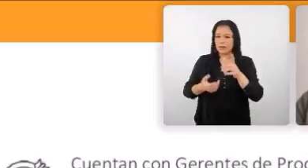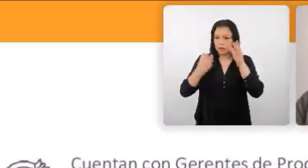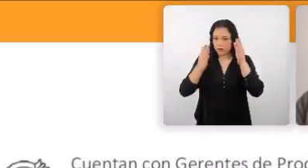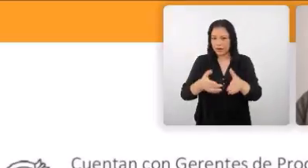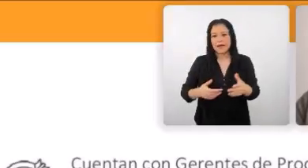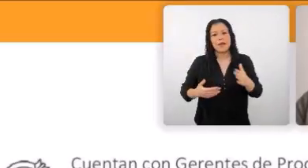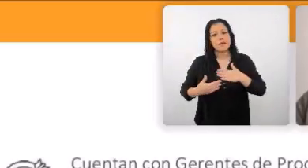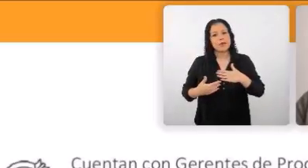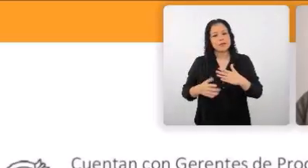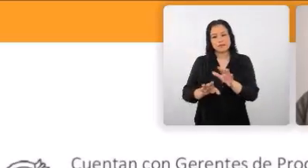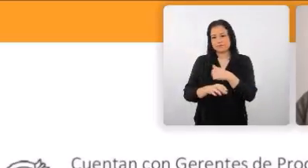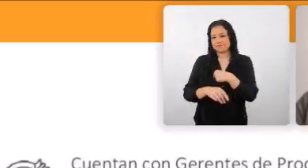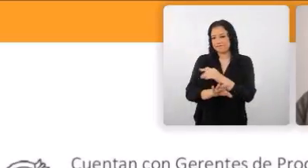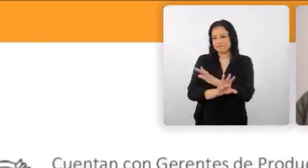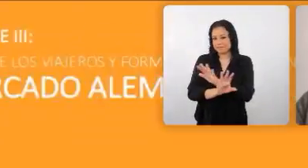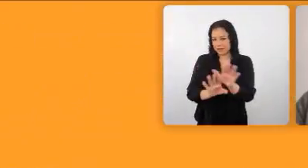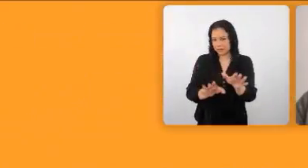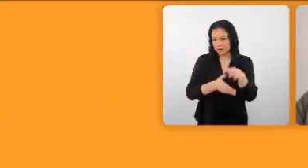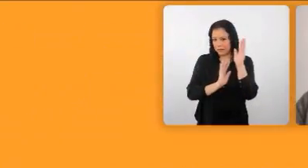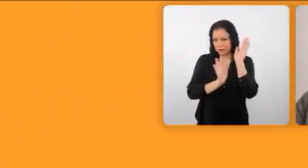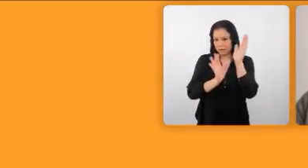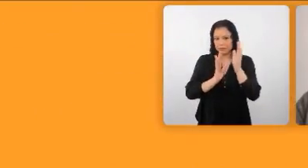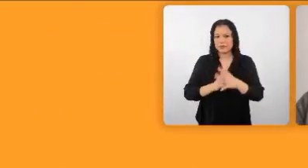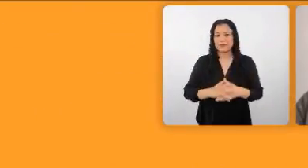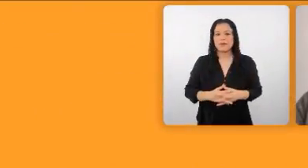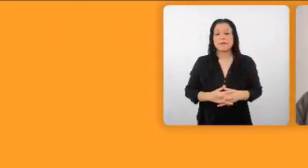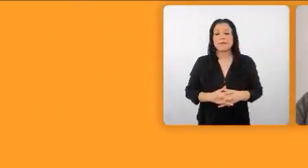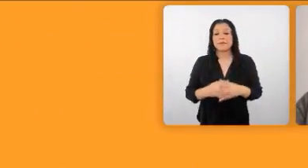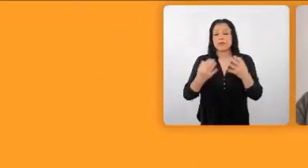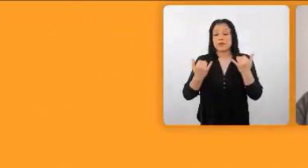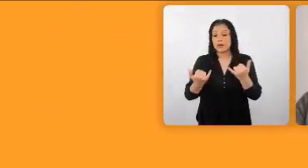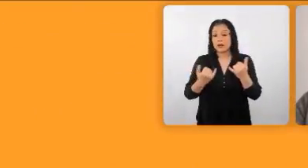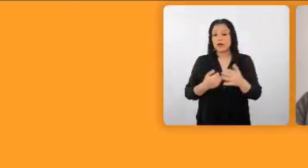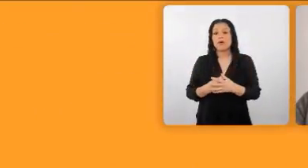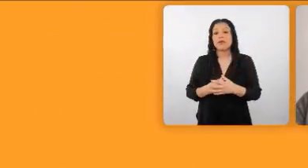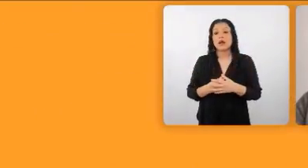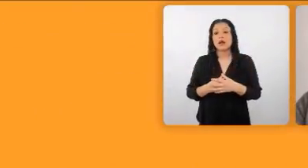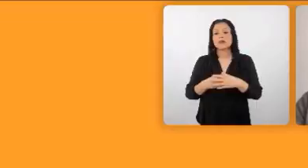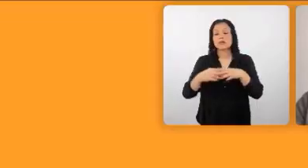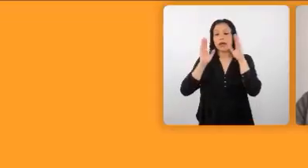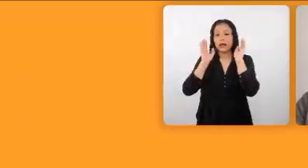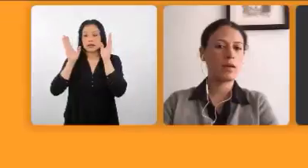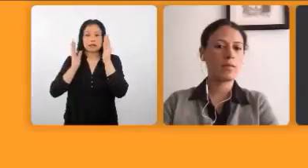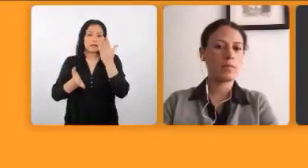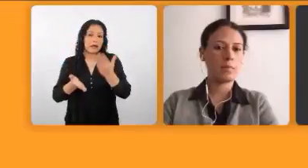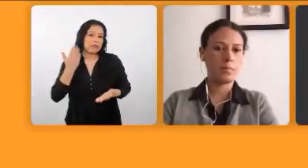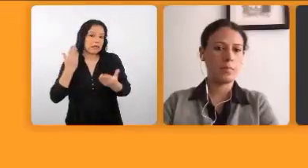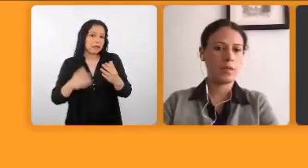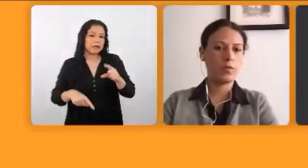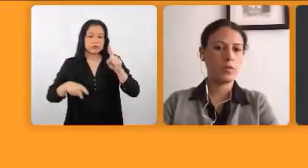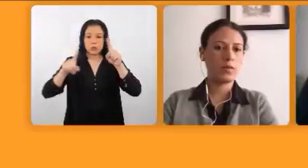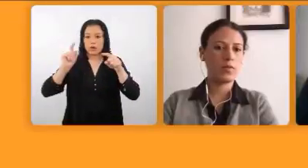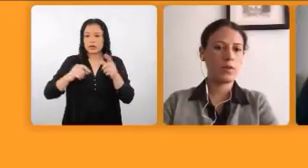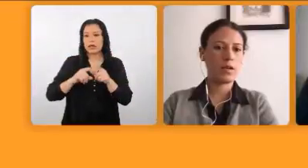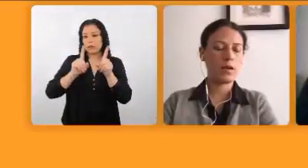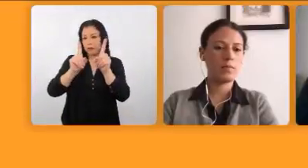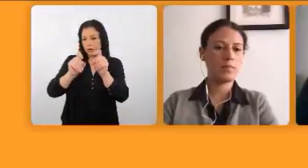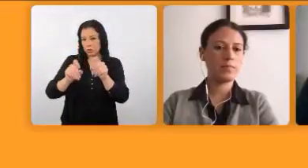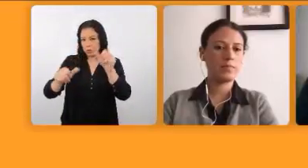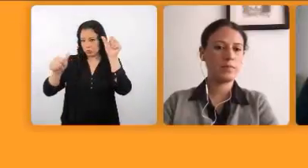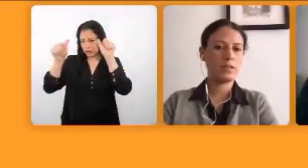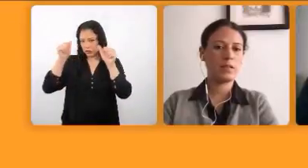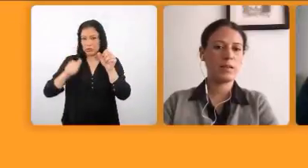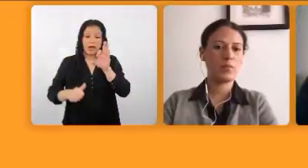mi parte con esto termino y quedo atenta a cualquier pregunta,